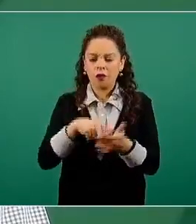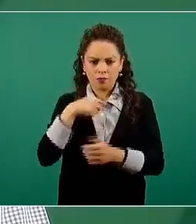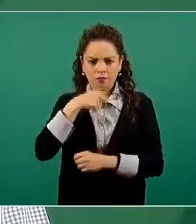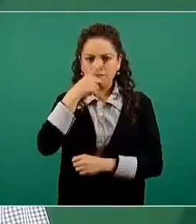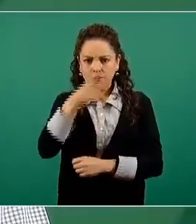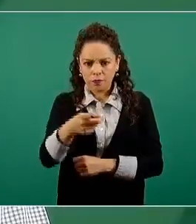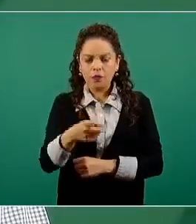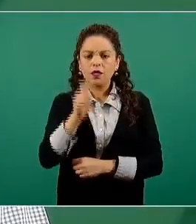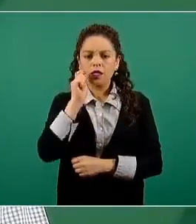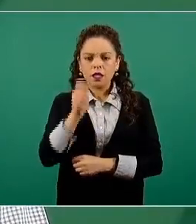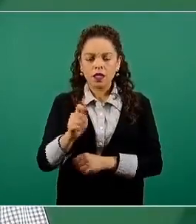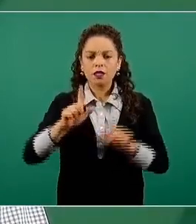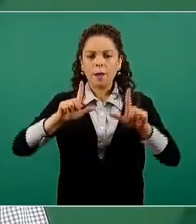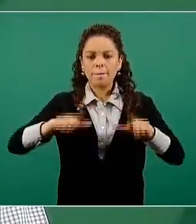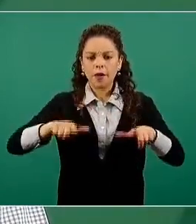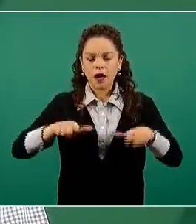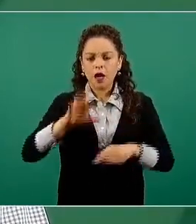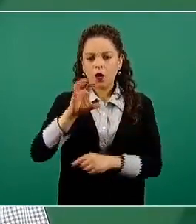la página de